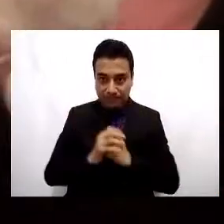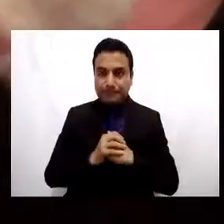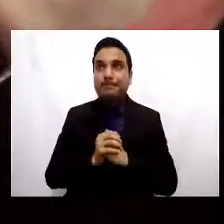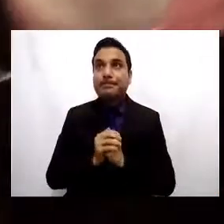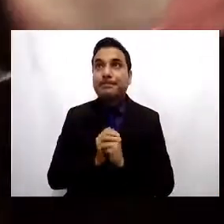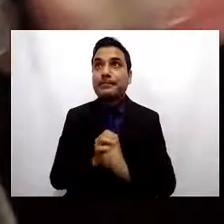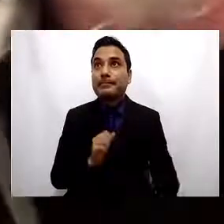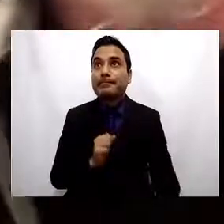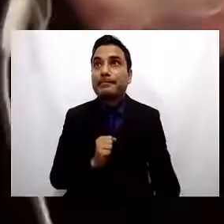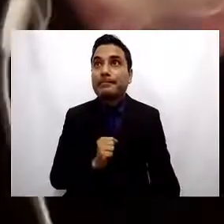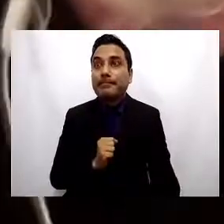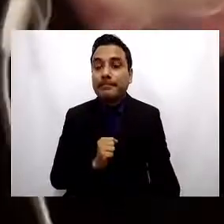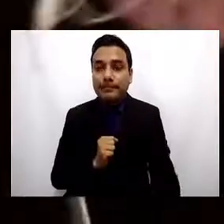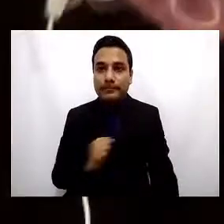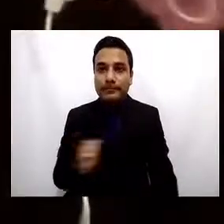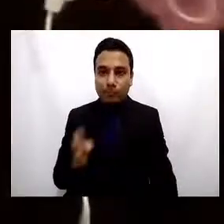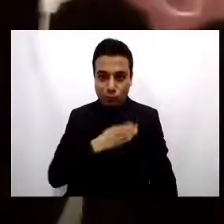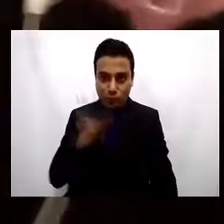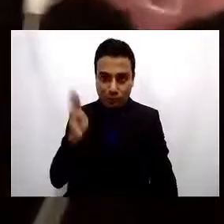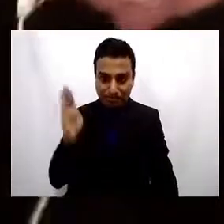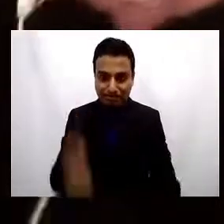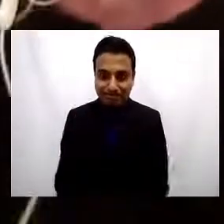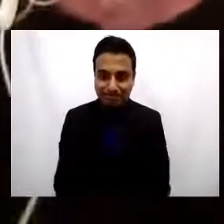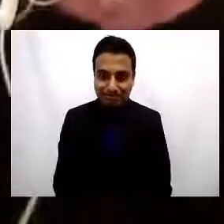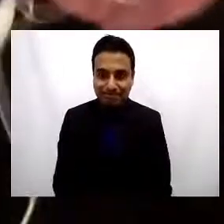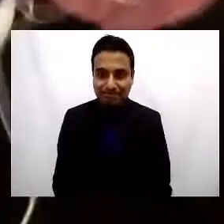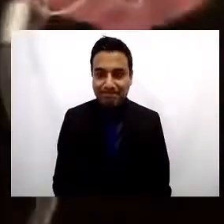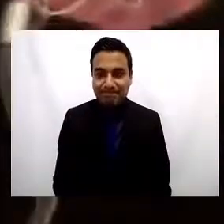Muy bien. Bueno,